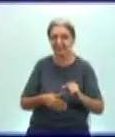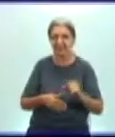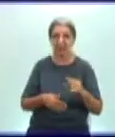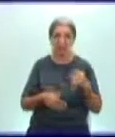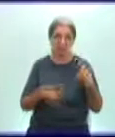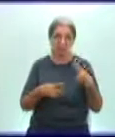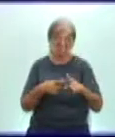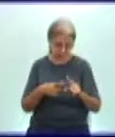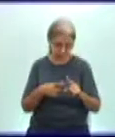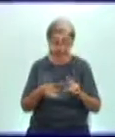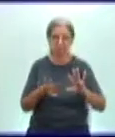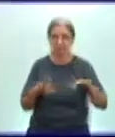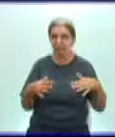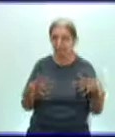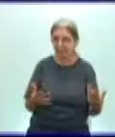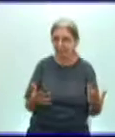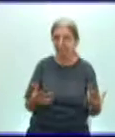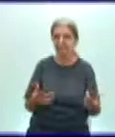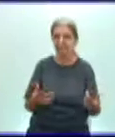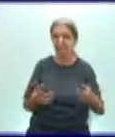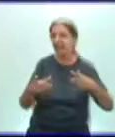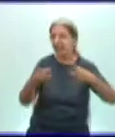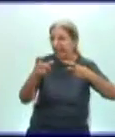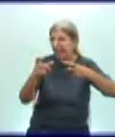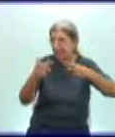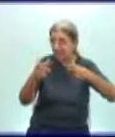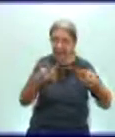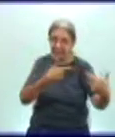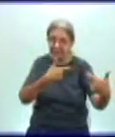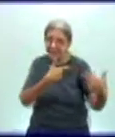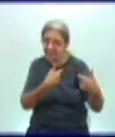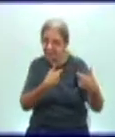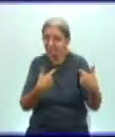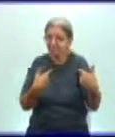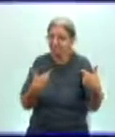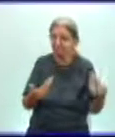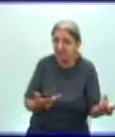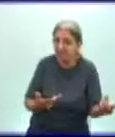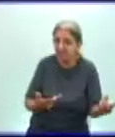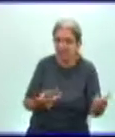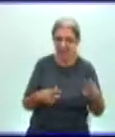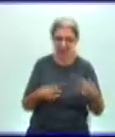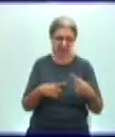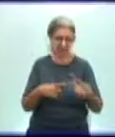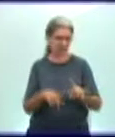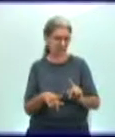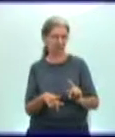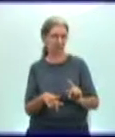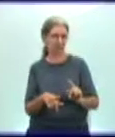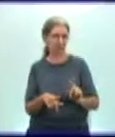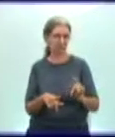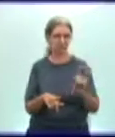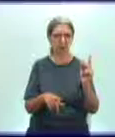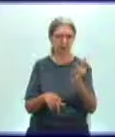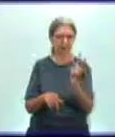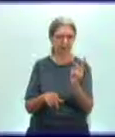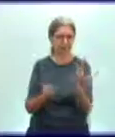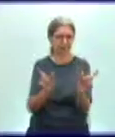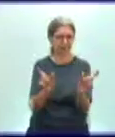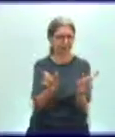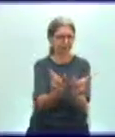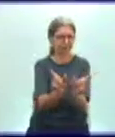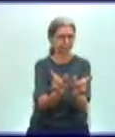cuento siguiente, Jean Cariou, Cazadores Casados, tiene un extraño título formado en una frase